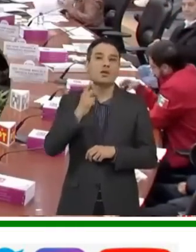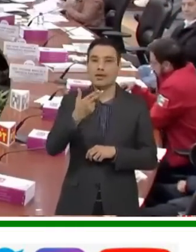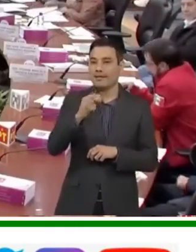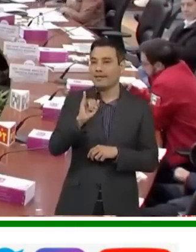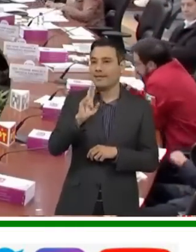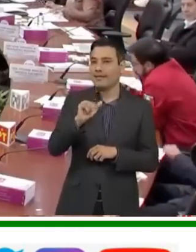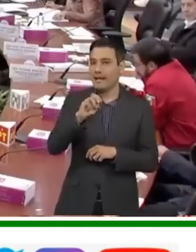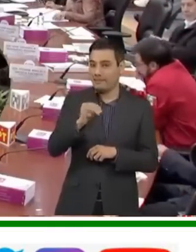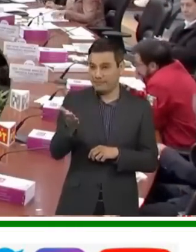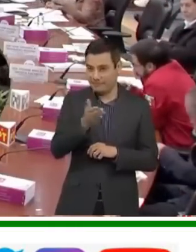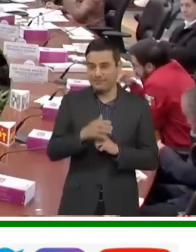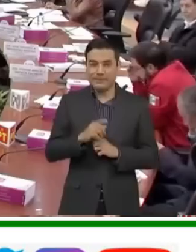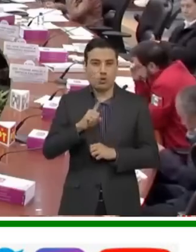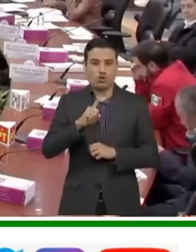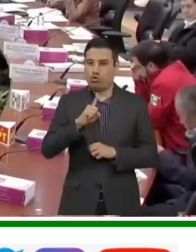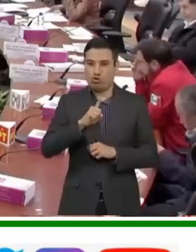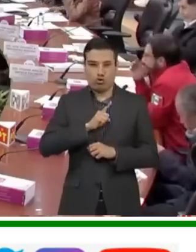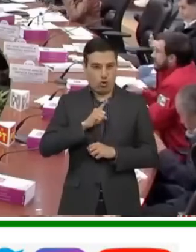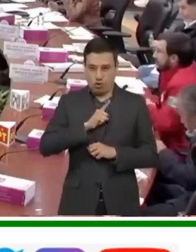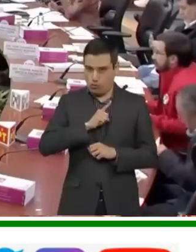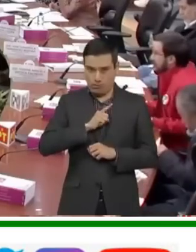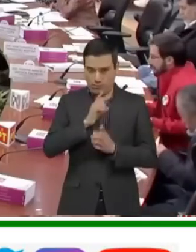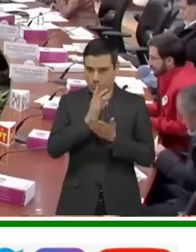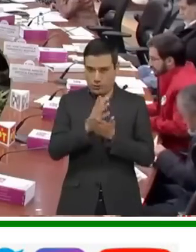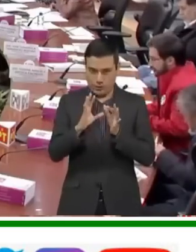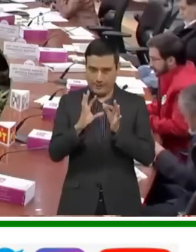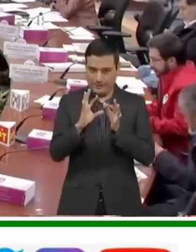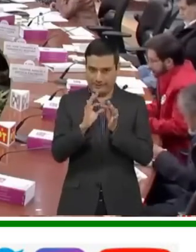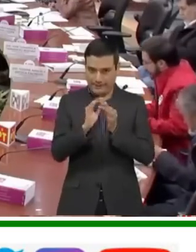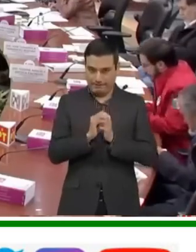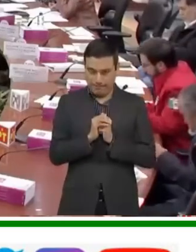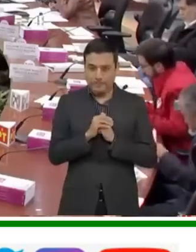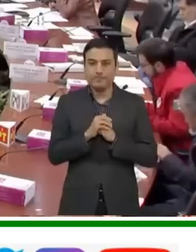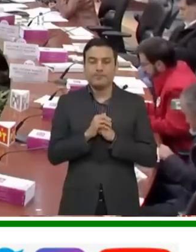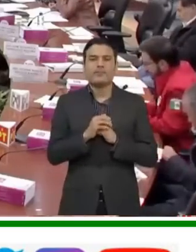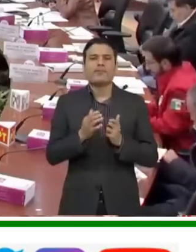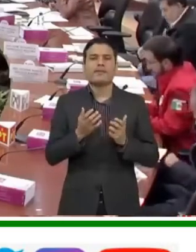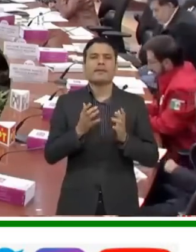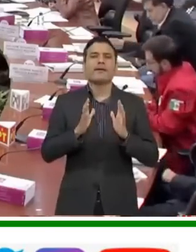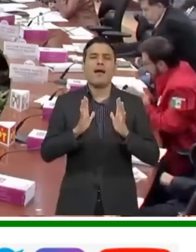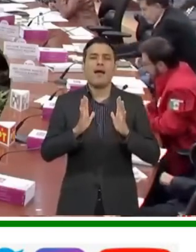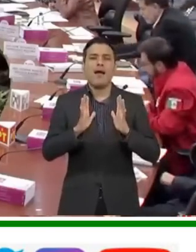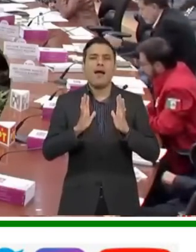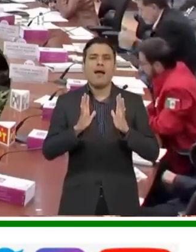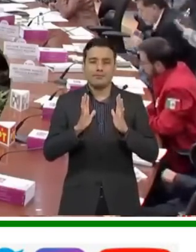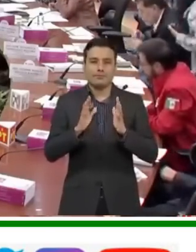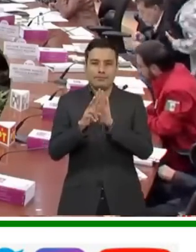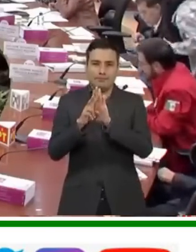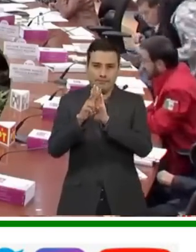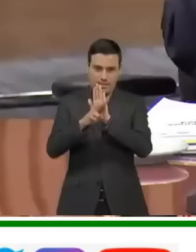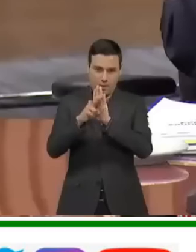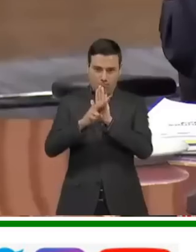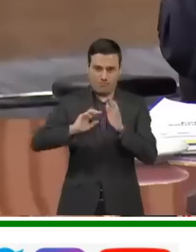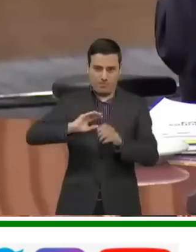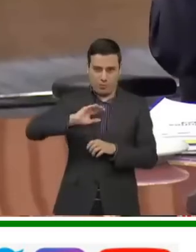Adelante. Solo para dejar constancia, en la versión, aquí ya va a quedar en la versión